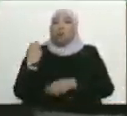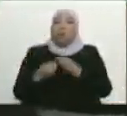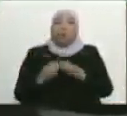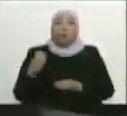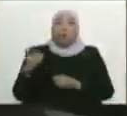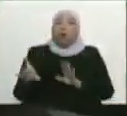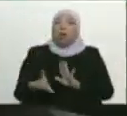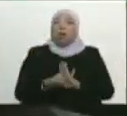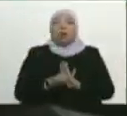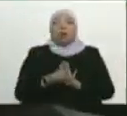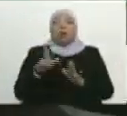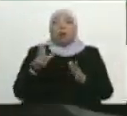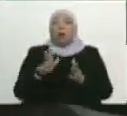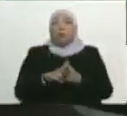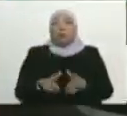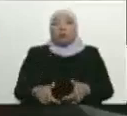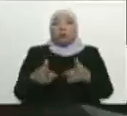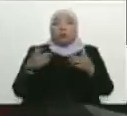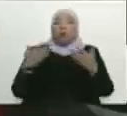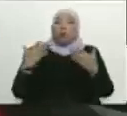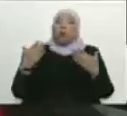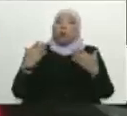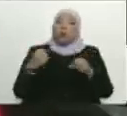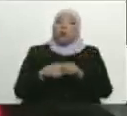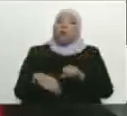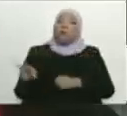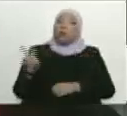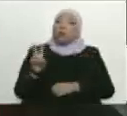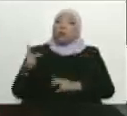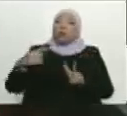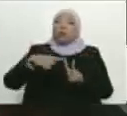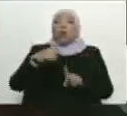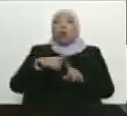esta ley que aprobará prontamente el Parlamento Venezolano.